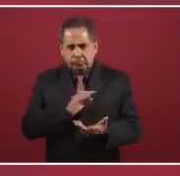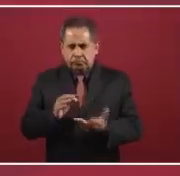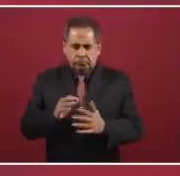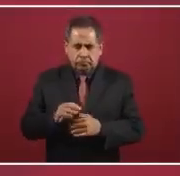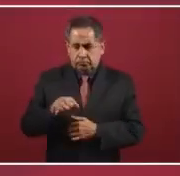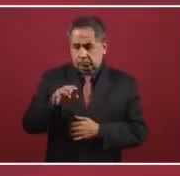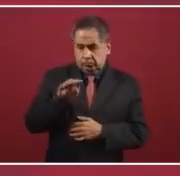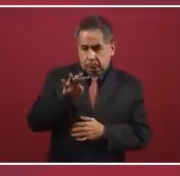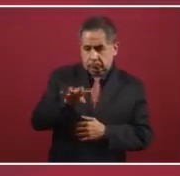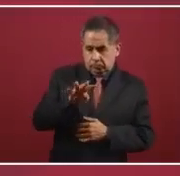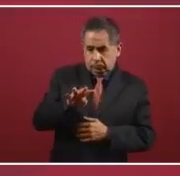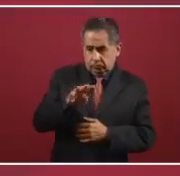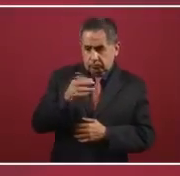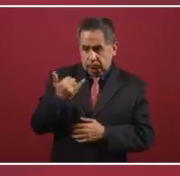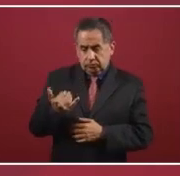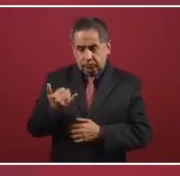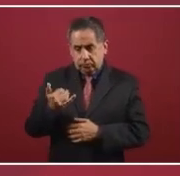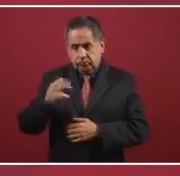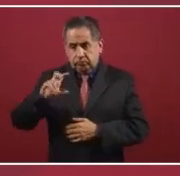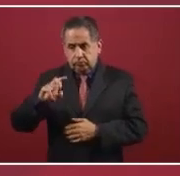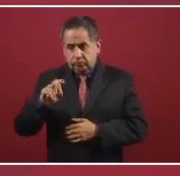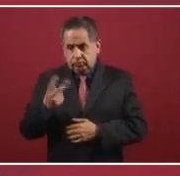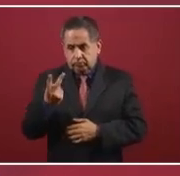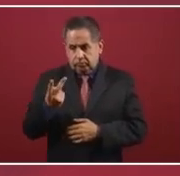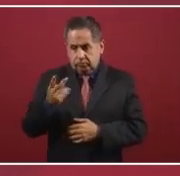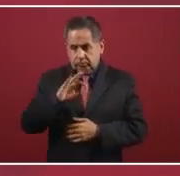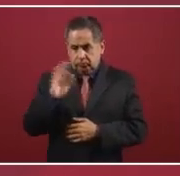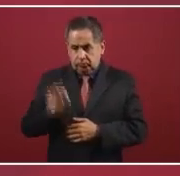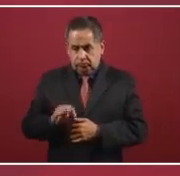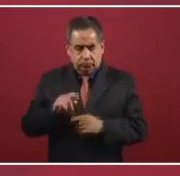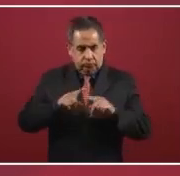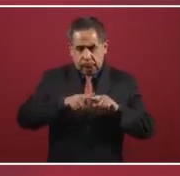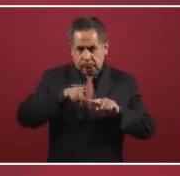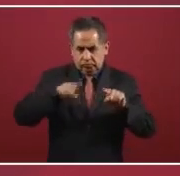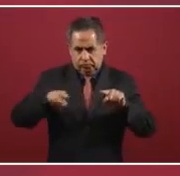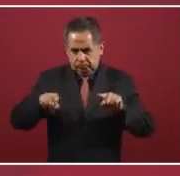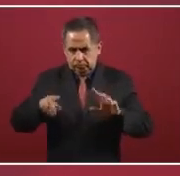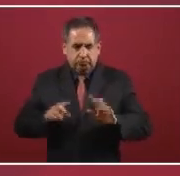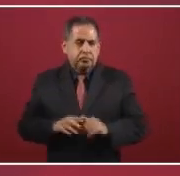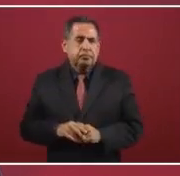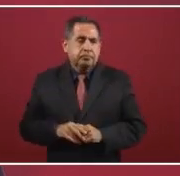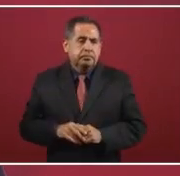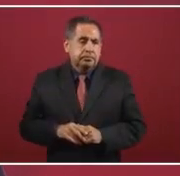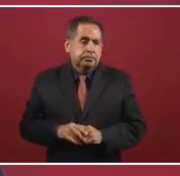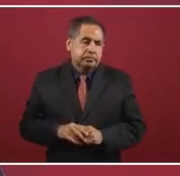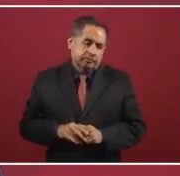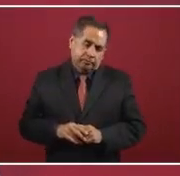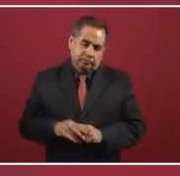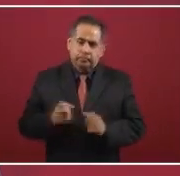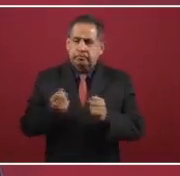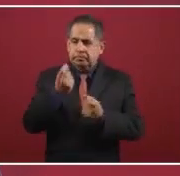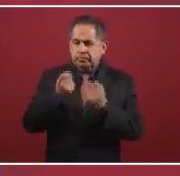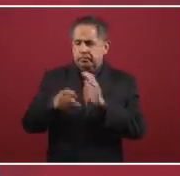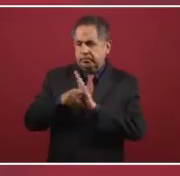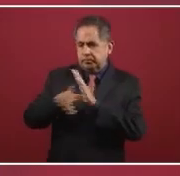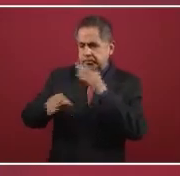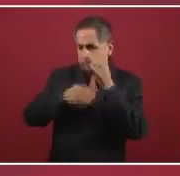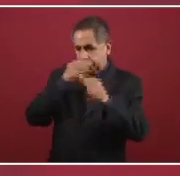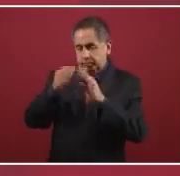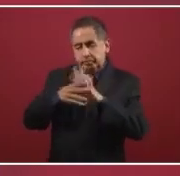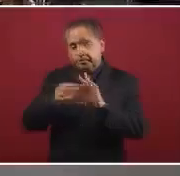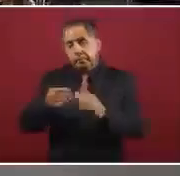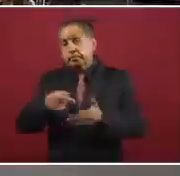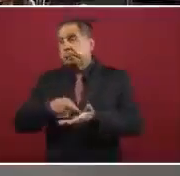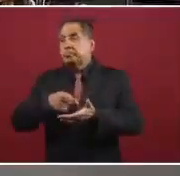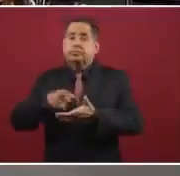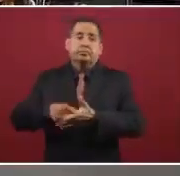el 19 y el 32%. Hay algunas versiones periodísticas que